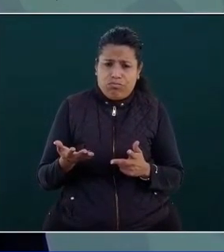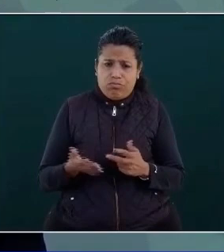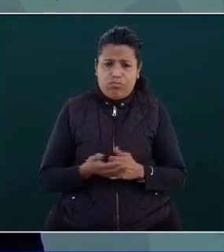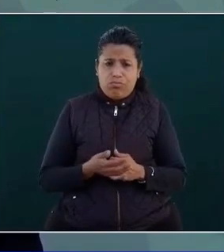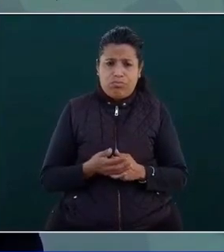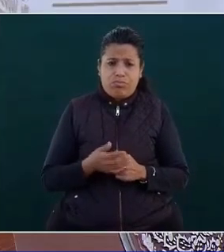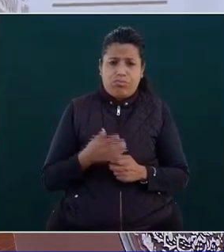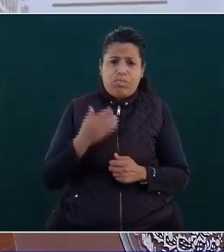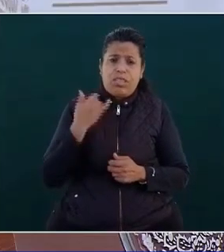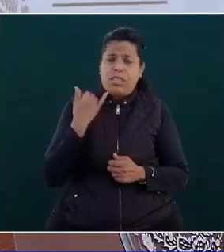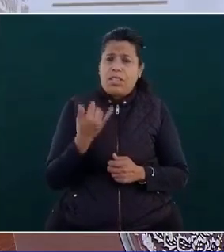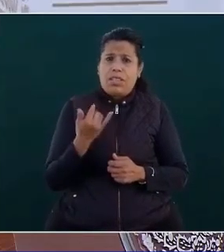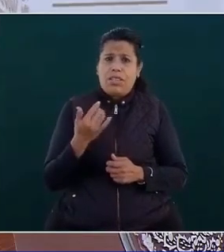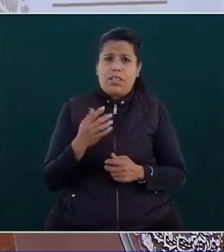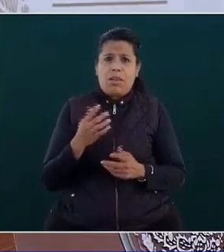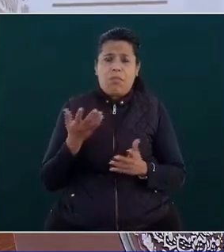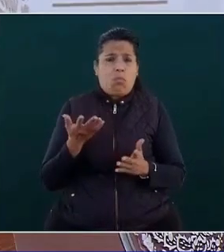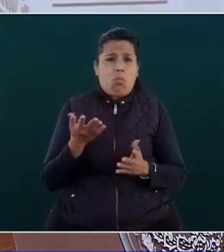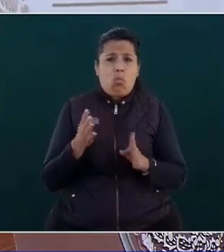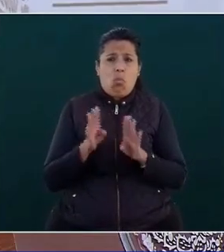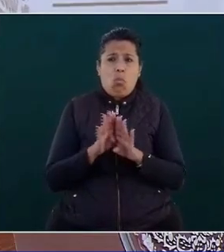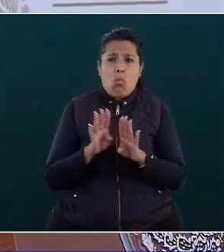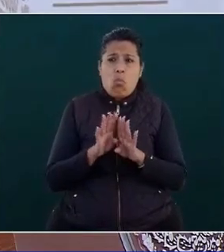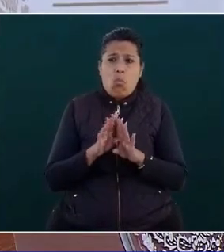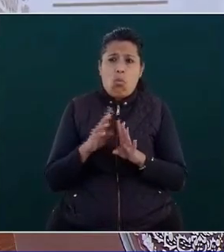el populismo,